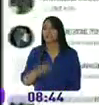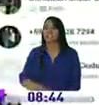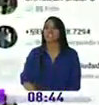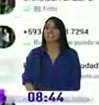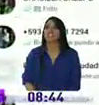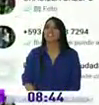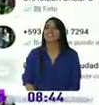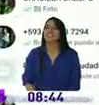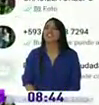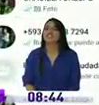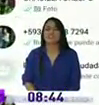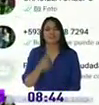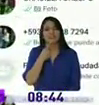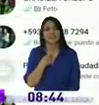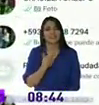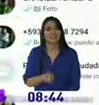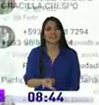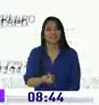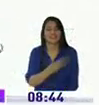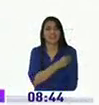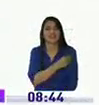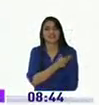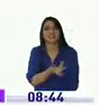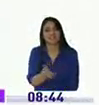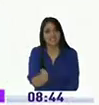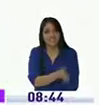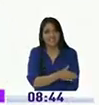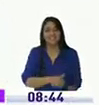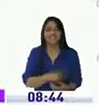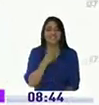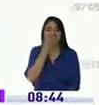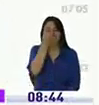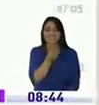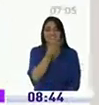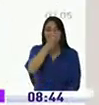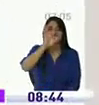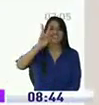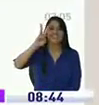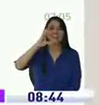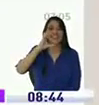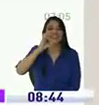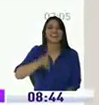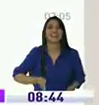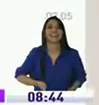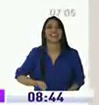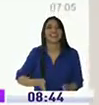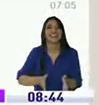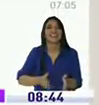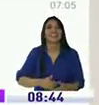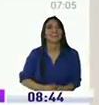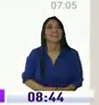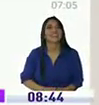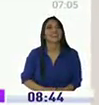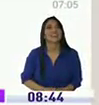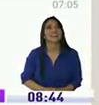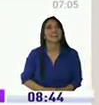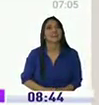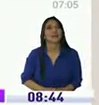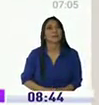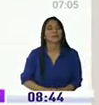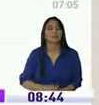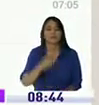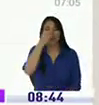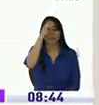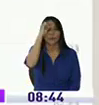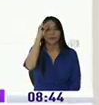abrazo a los vecinos de la Atahualpa. Buenos días, amigos de Televicentro, de la calle de Nazacota. Esto es de la Rumiñahui, la